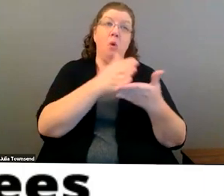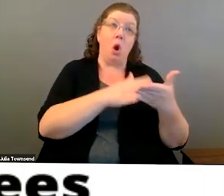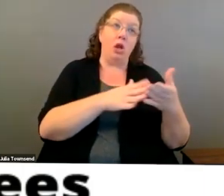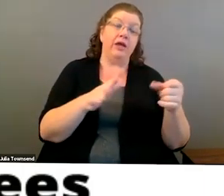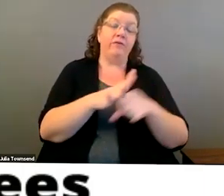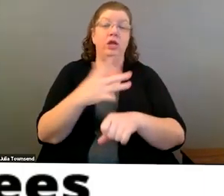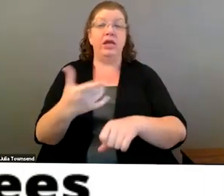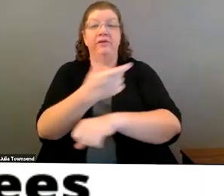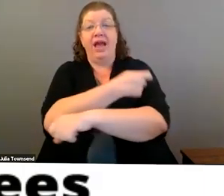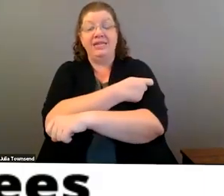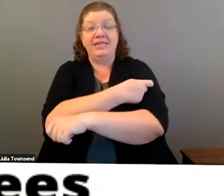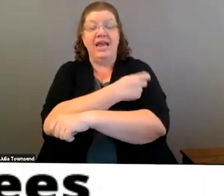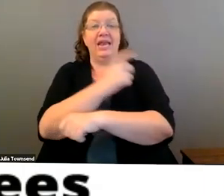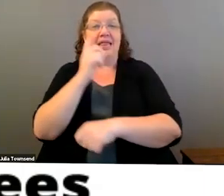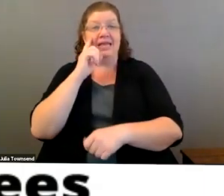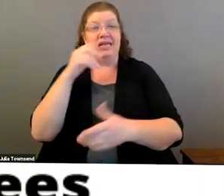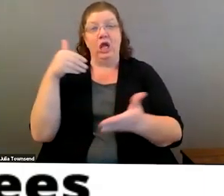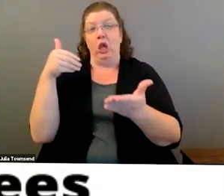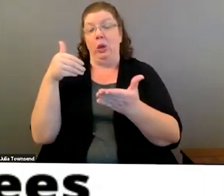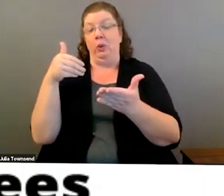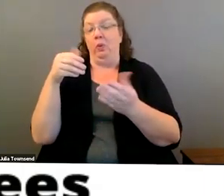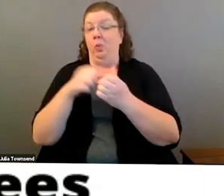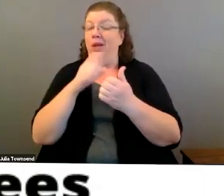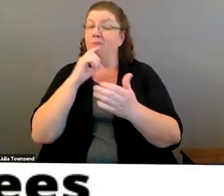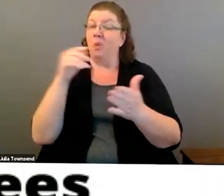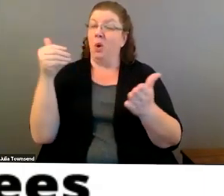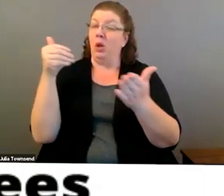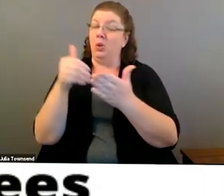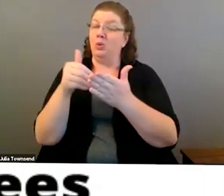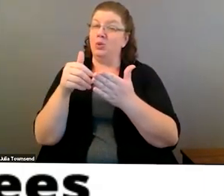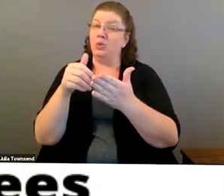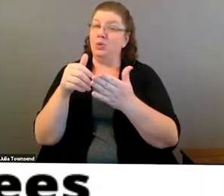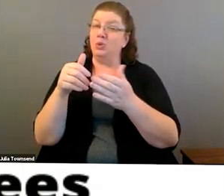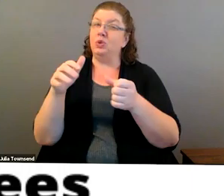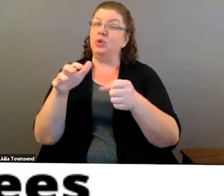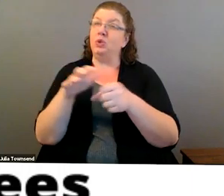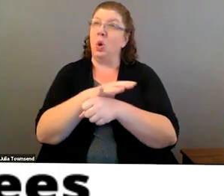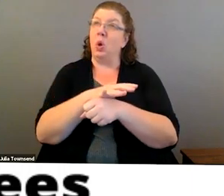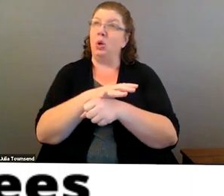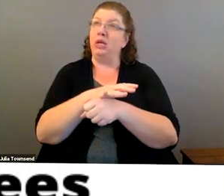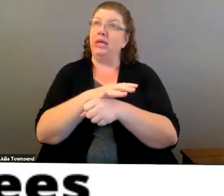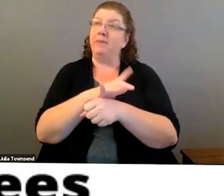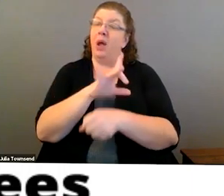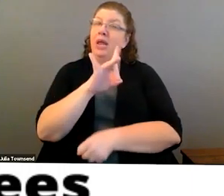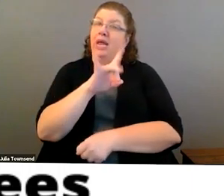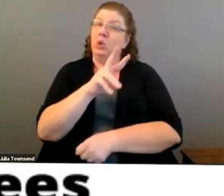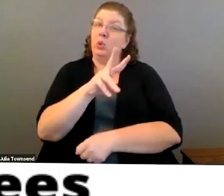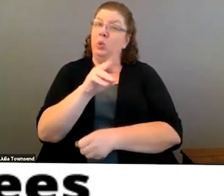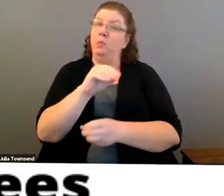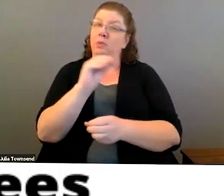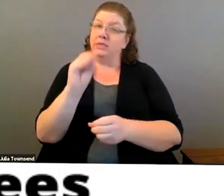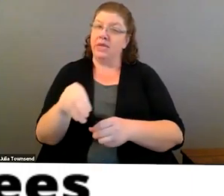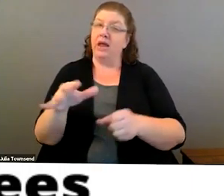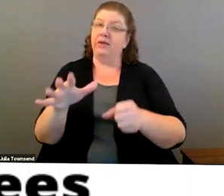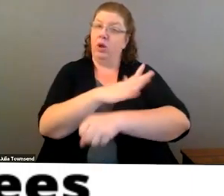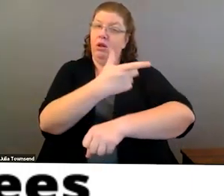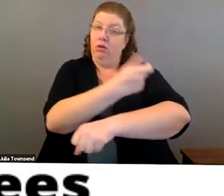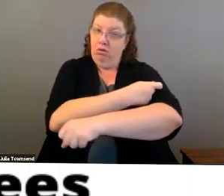tenemos un 82 por ciento de los empleados que están vacunados total o parcialmente sigue siendo el mismo porcentaje